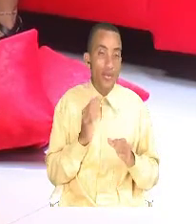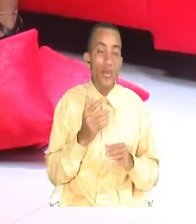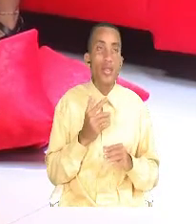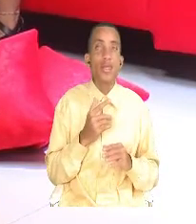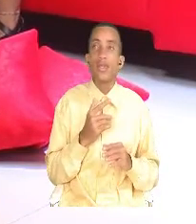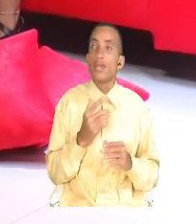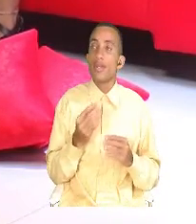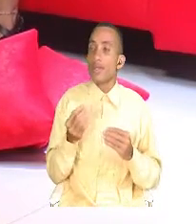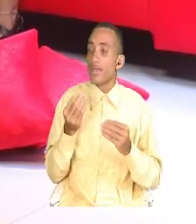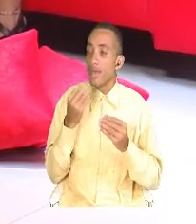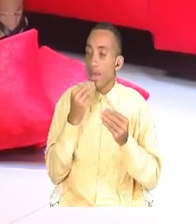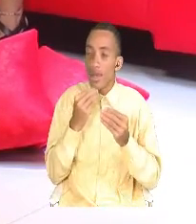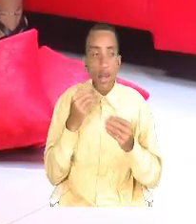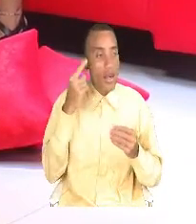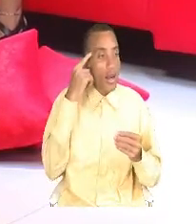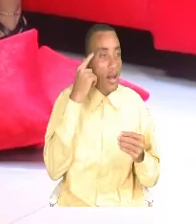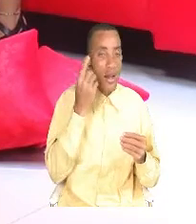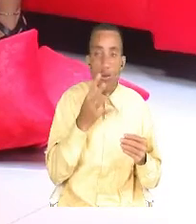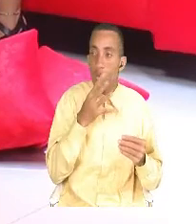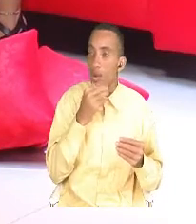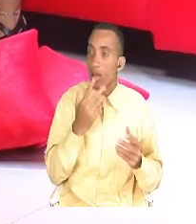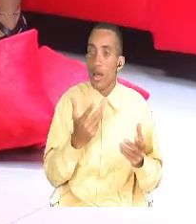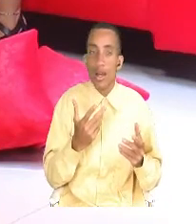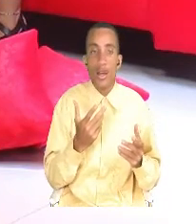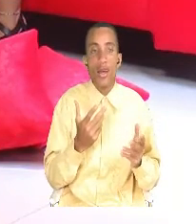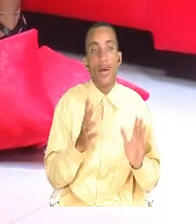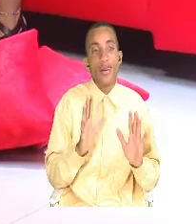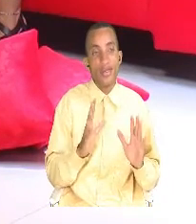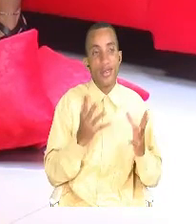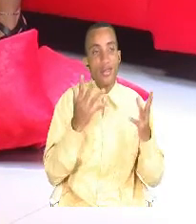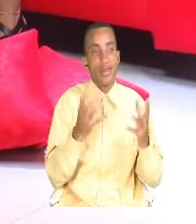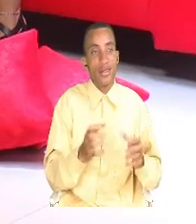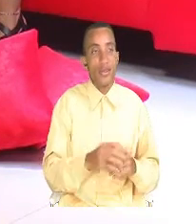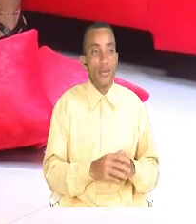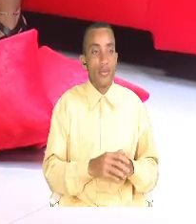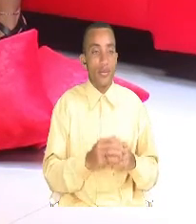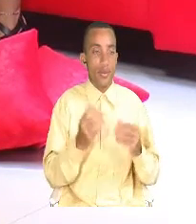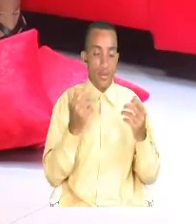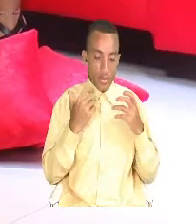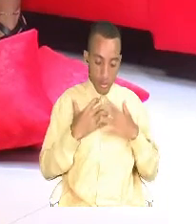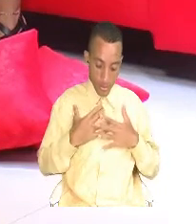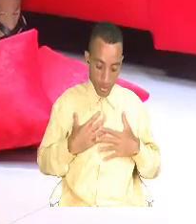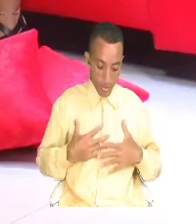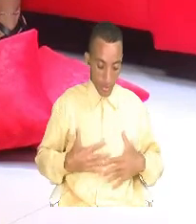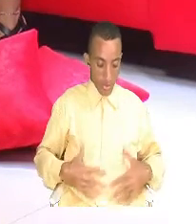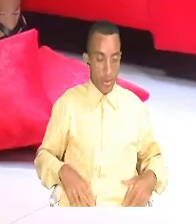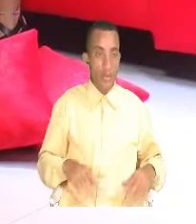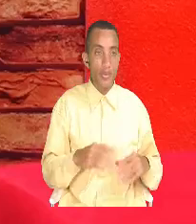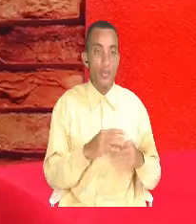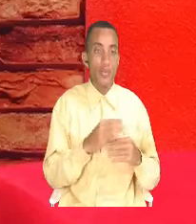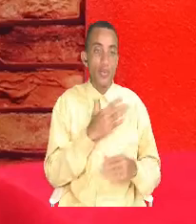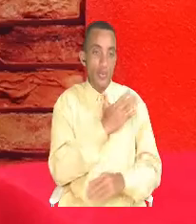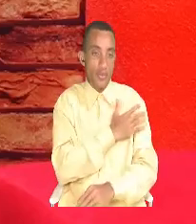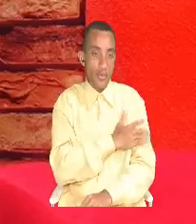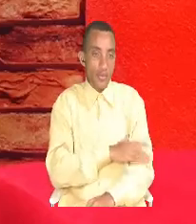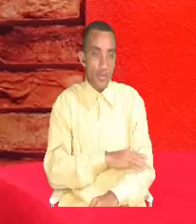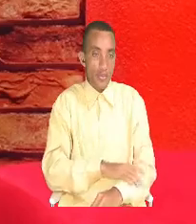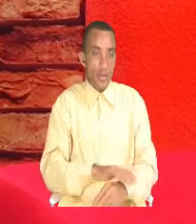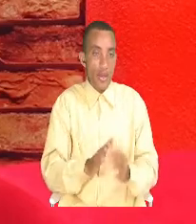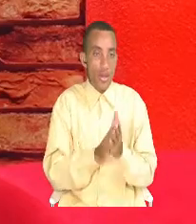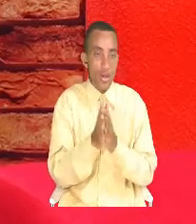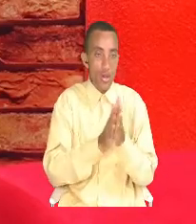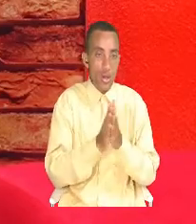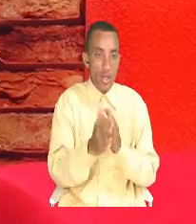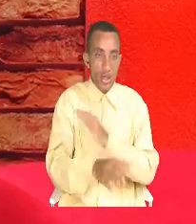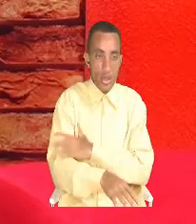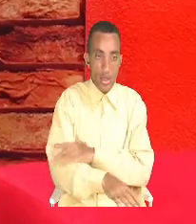los comemos. Bueno, en fin. Entonces, ¿qué quisimos hacer? Pues plasmar en el cuerpo. El ritual trae una mascarilla de chocolate corporal. Se